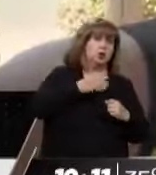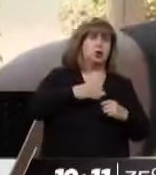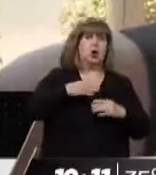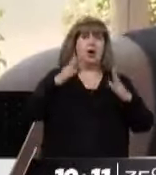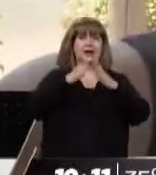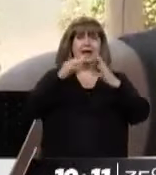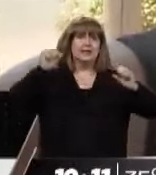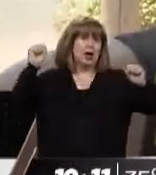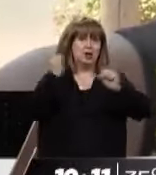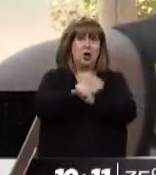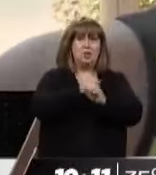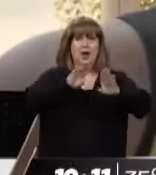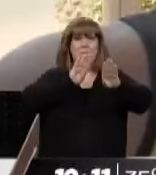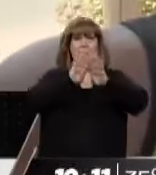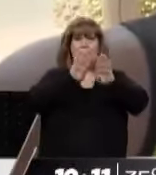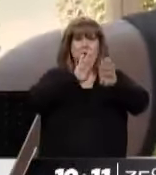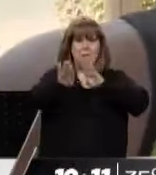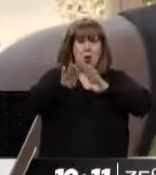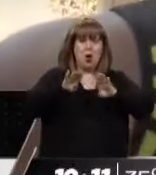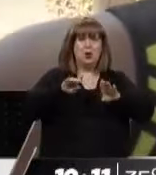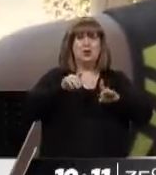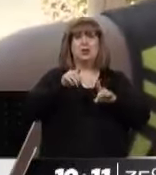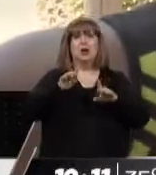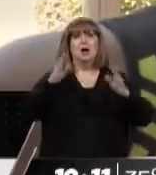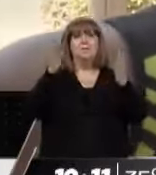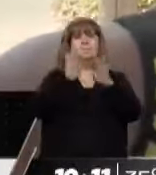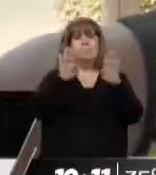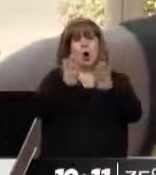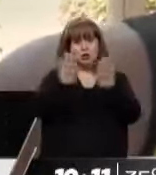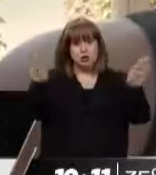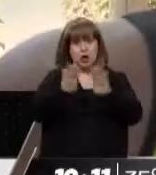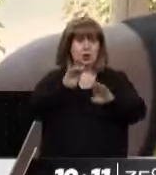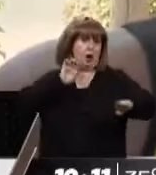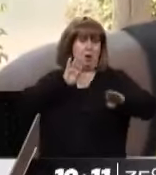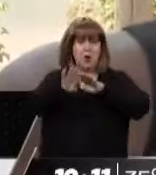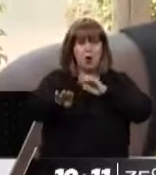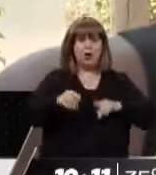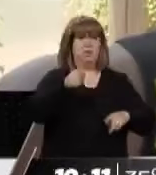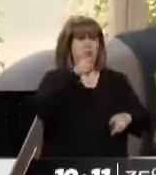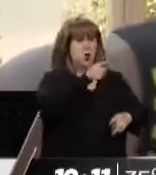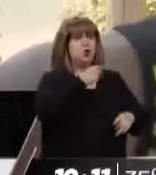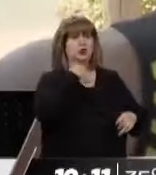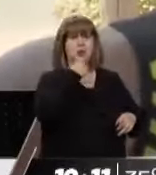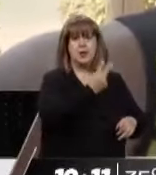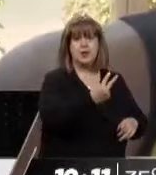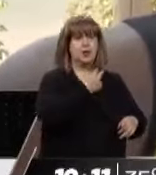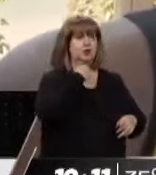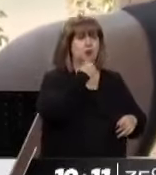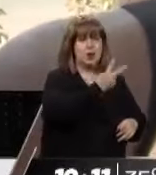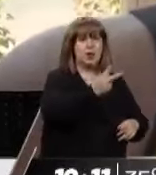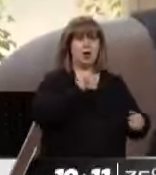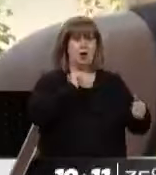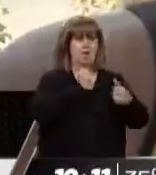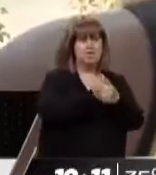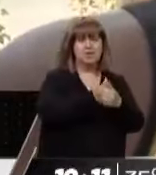la casa, los rompieron la puerta, portón, todo. Ella acusando a mi hijo de que mi hijo lo había intentado